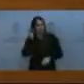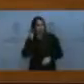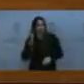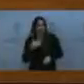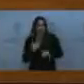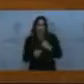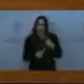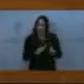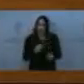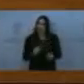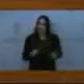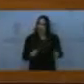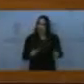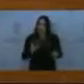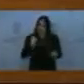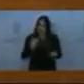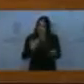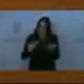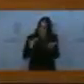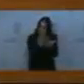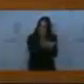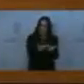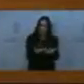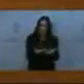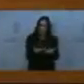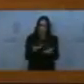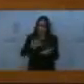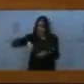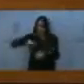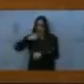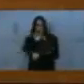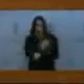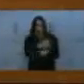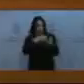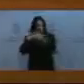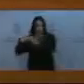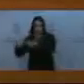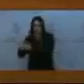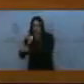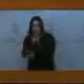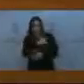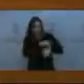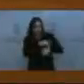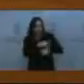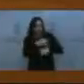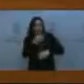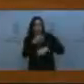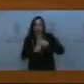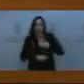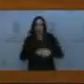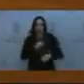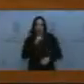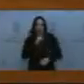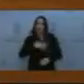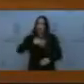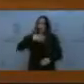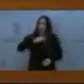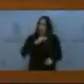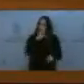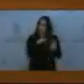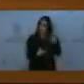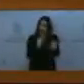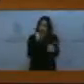como se le instaba, como se le decía, de todos los grupos. Podrían estar desarrollando estos